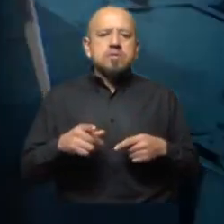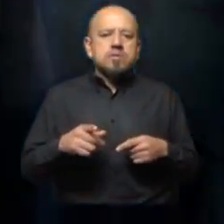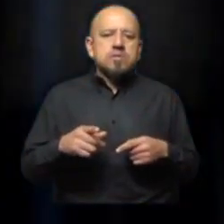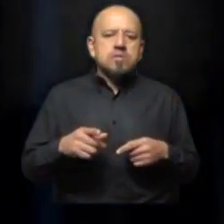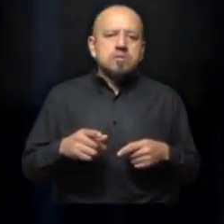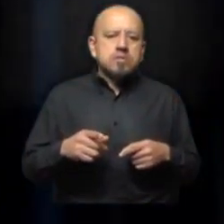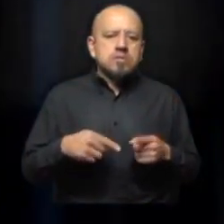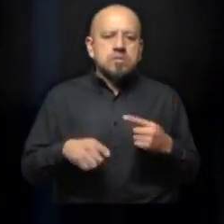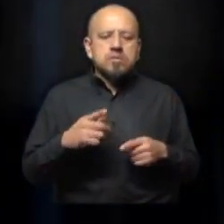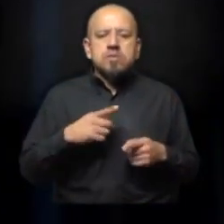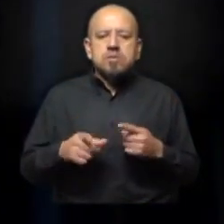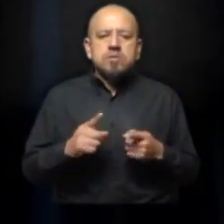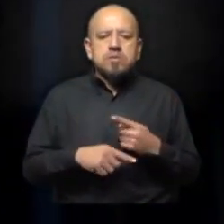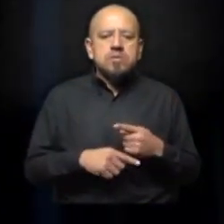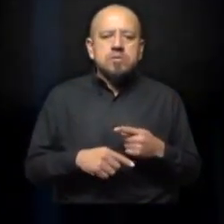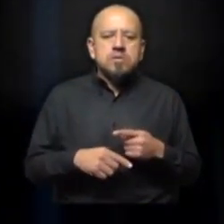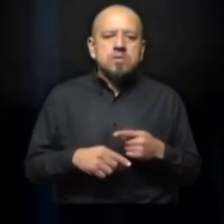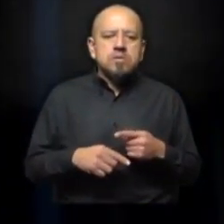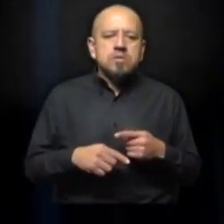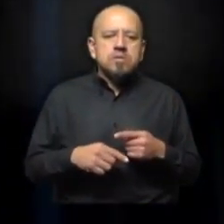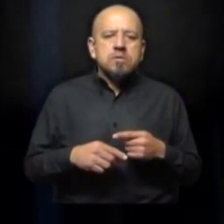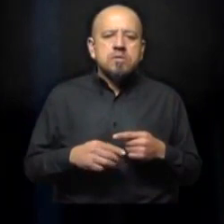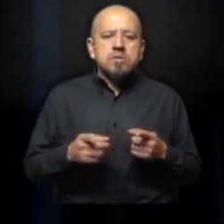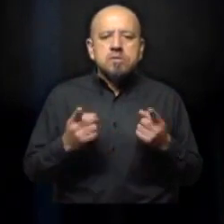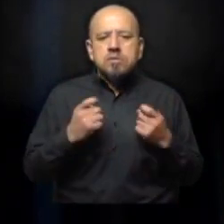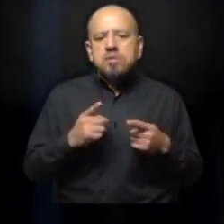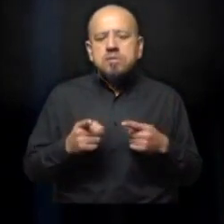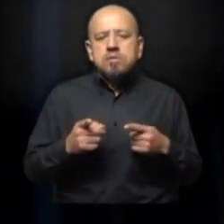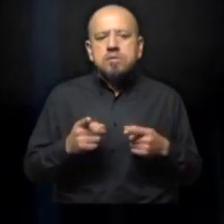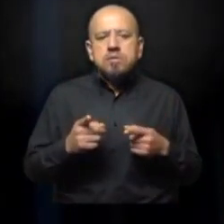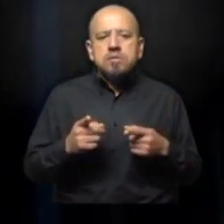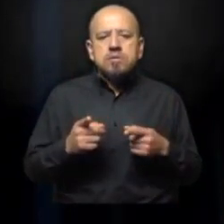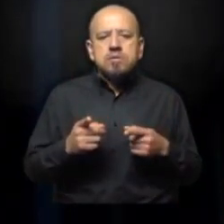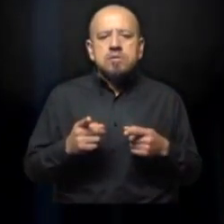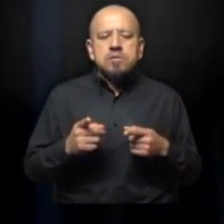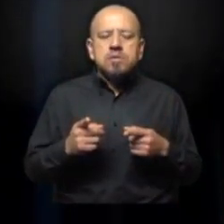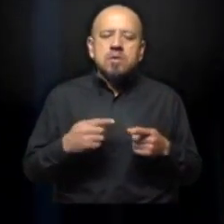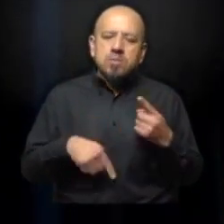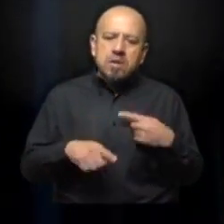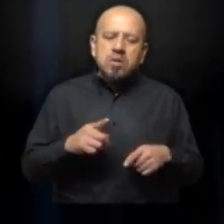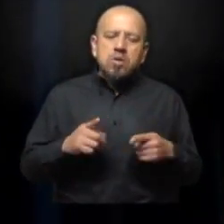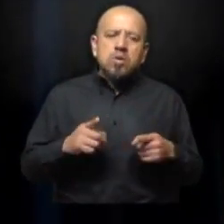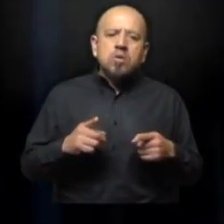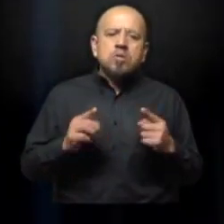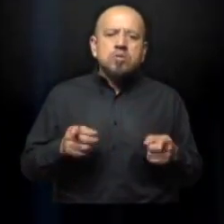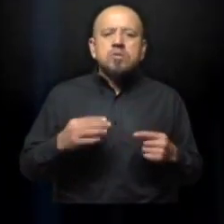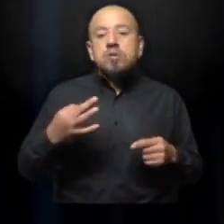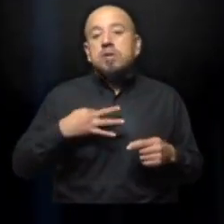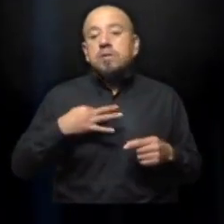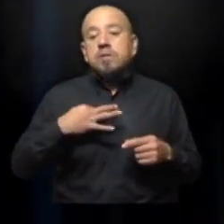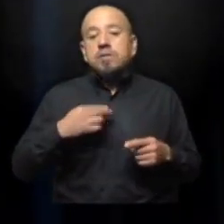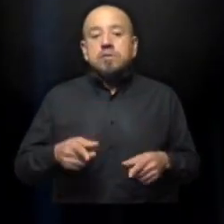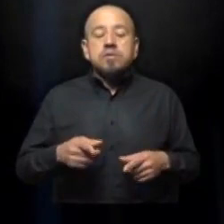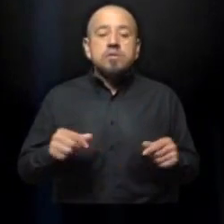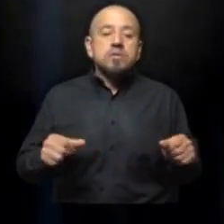no necesitamos un especial pero este pero también la vida lo llevó hacer juntos